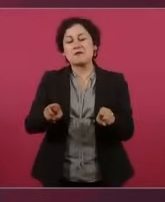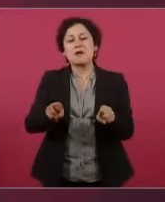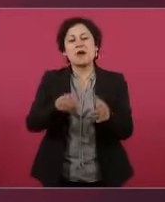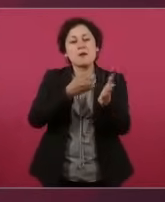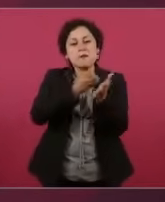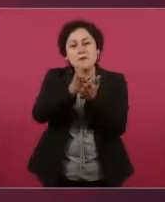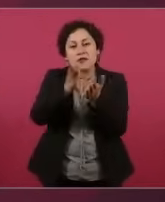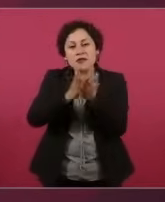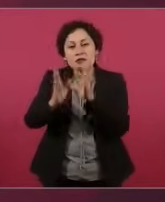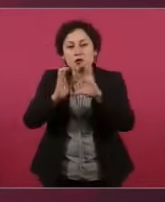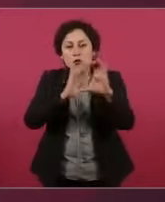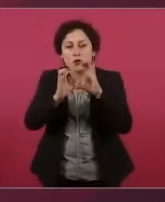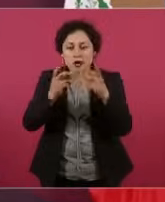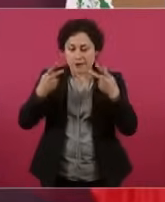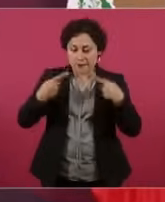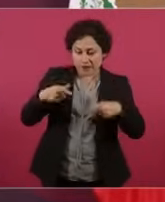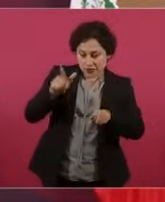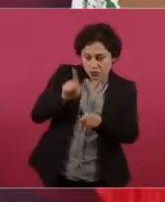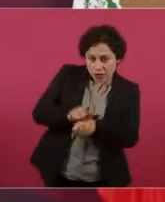no es personal.